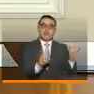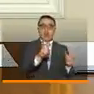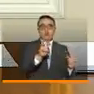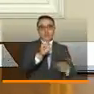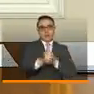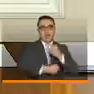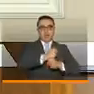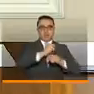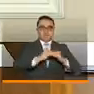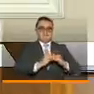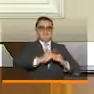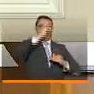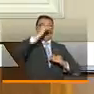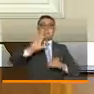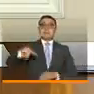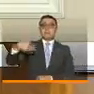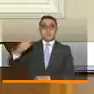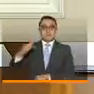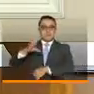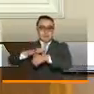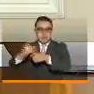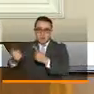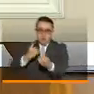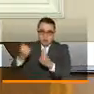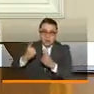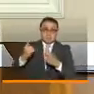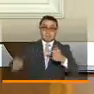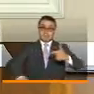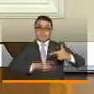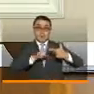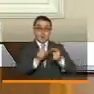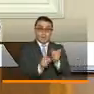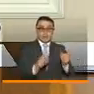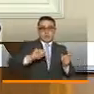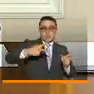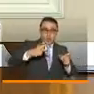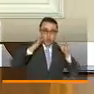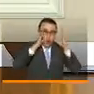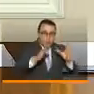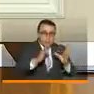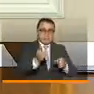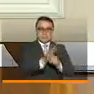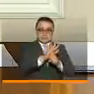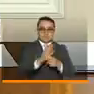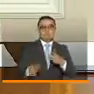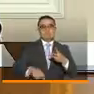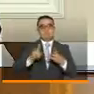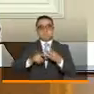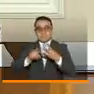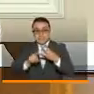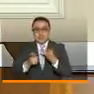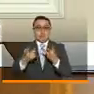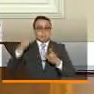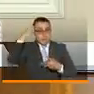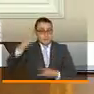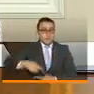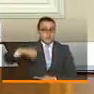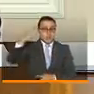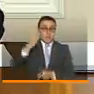después pasamos a segunda, tercera línea, personas entre 70 y 80 años, personas entre 60 y 70 años, profesiones que están